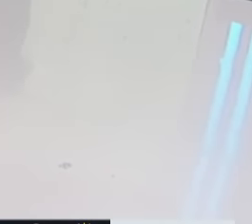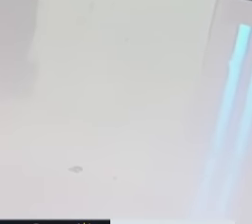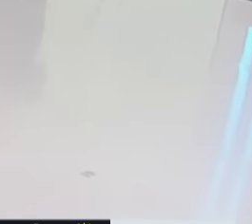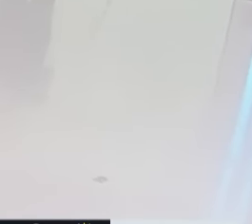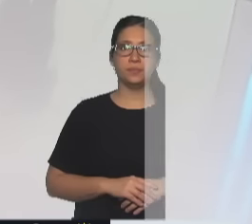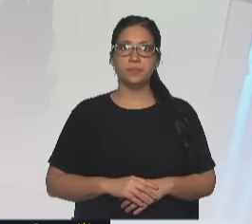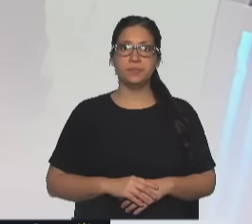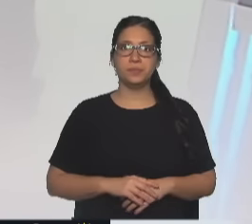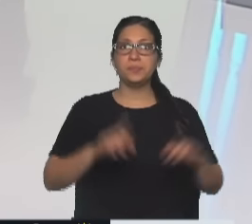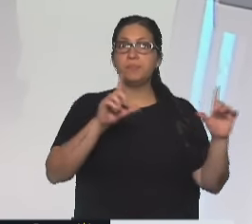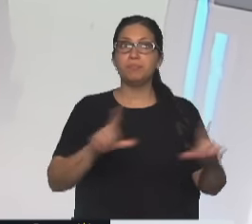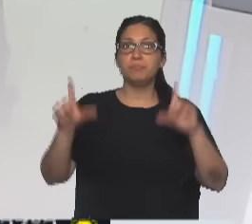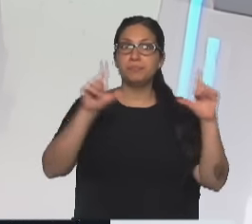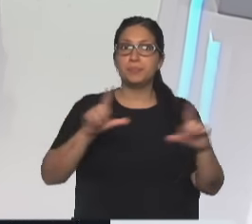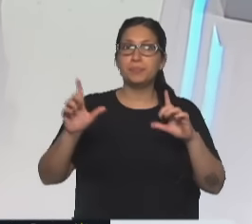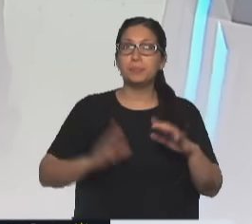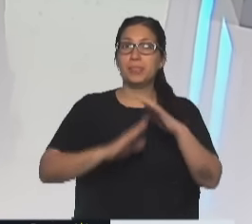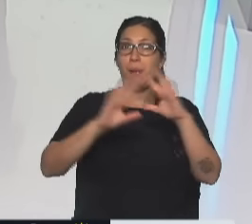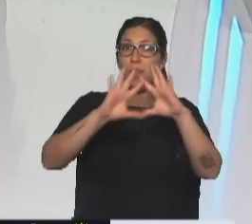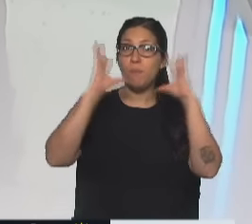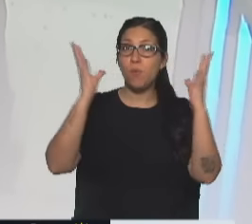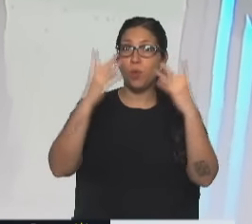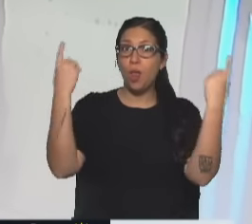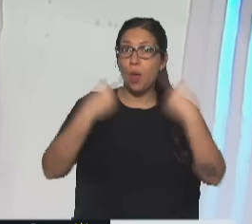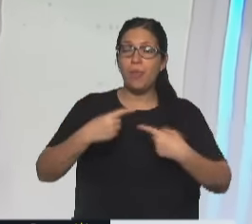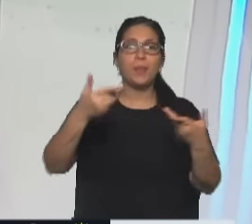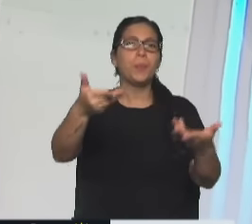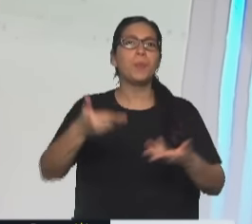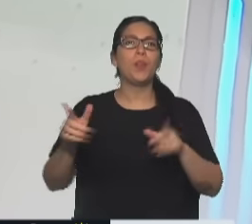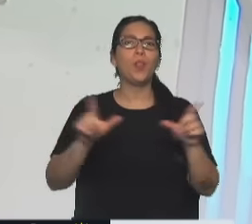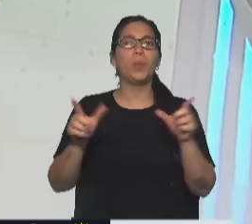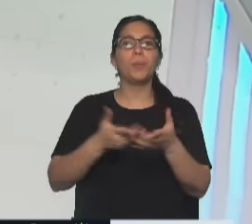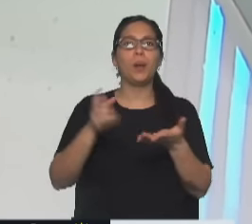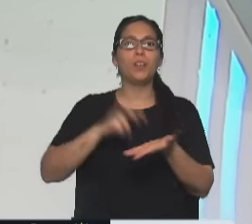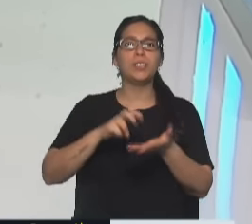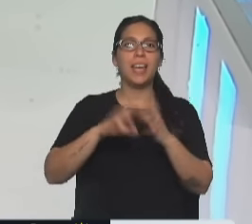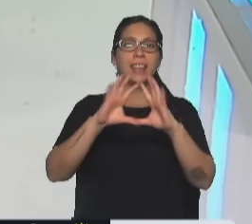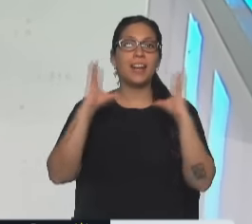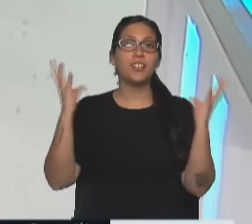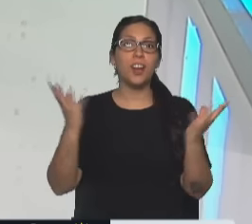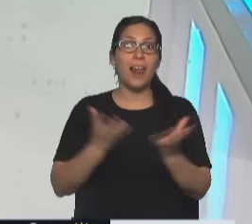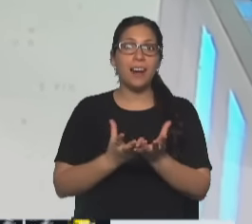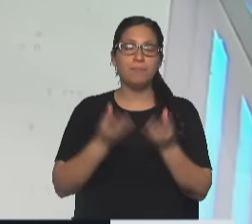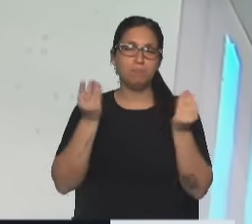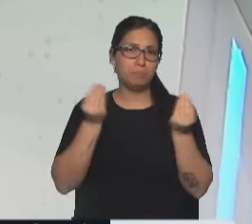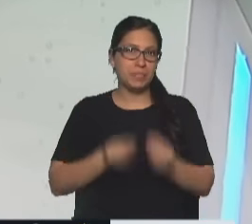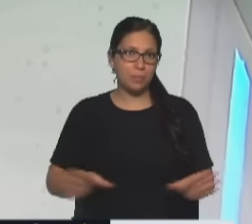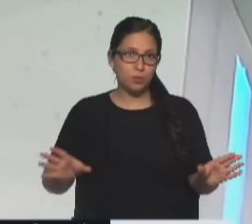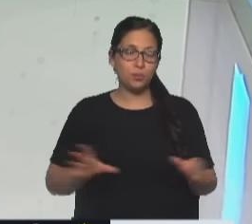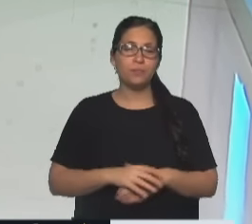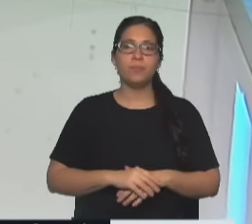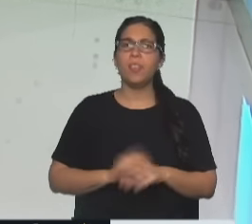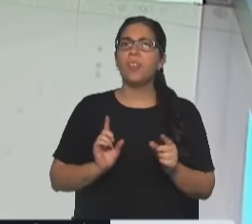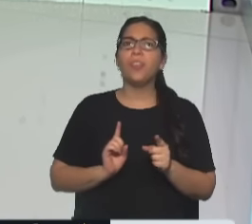Estas son las voces y las imágenes que ya recorren el mundo. Bienvenidos. Así comenzamos en la Televisión Pública Noticias Internacional. Ya